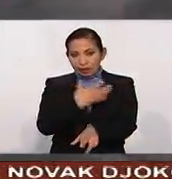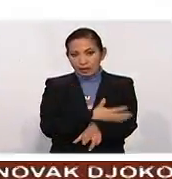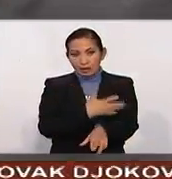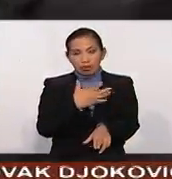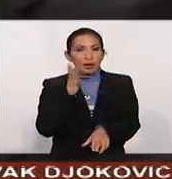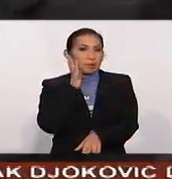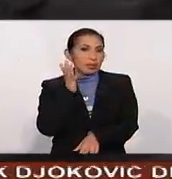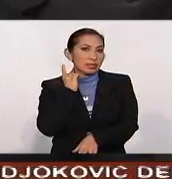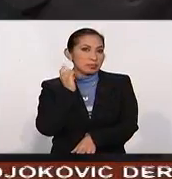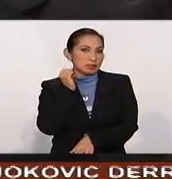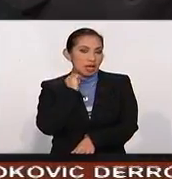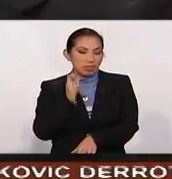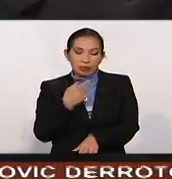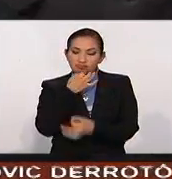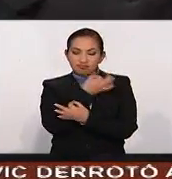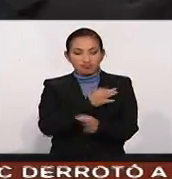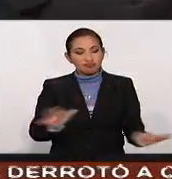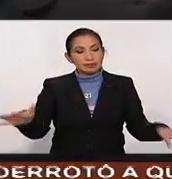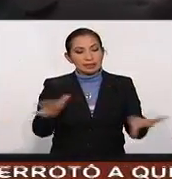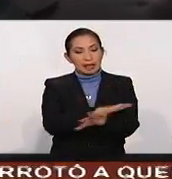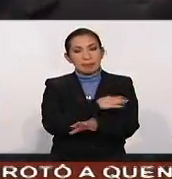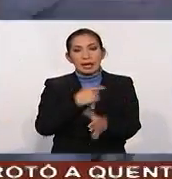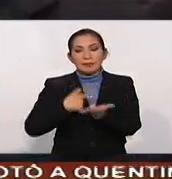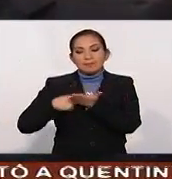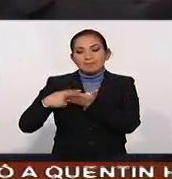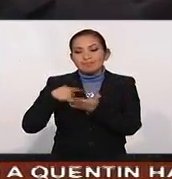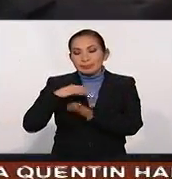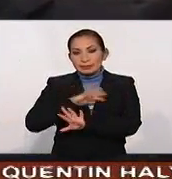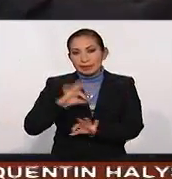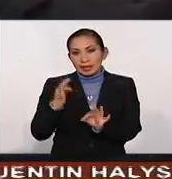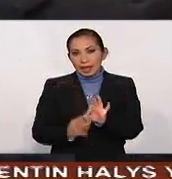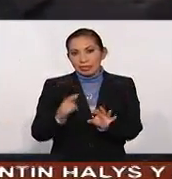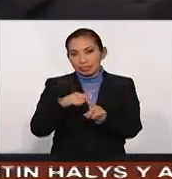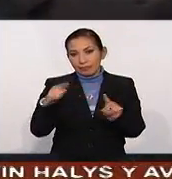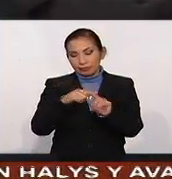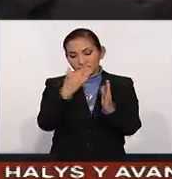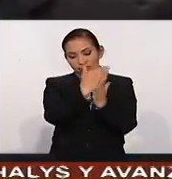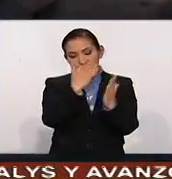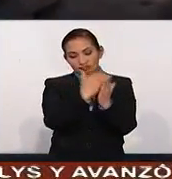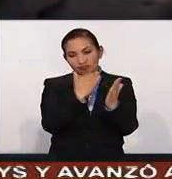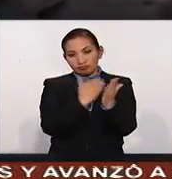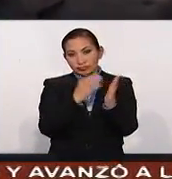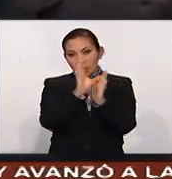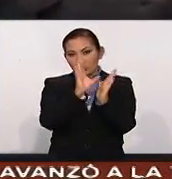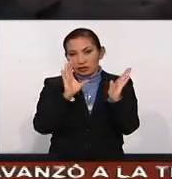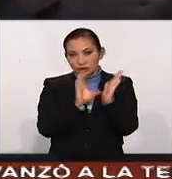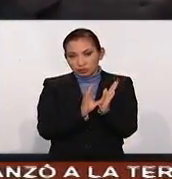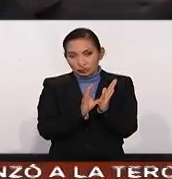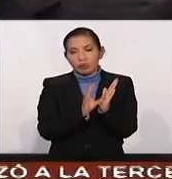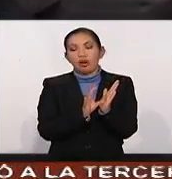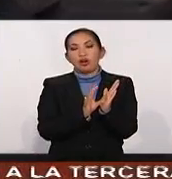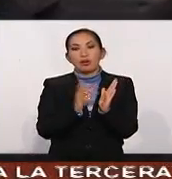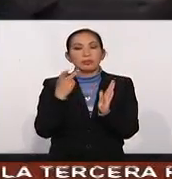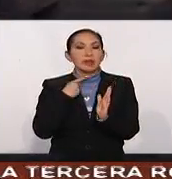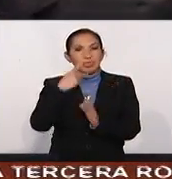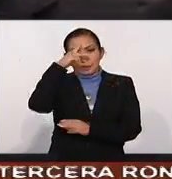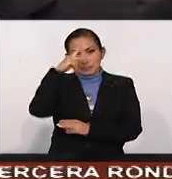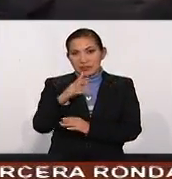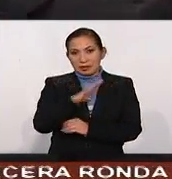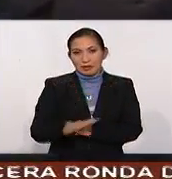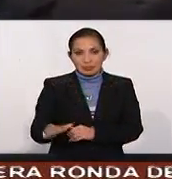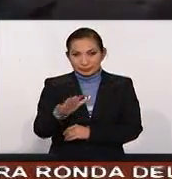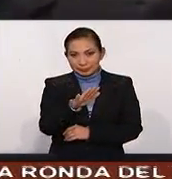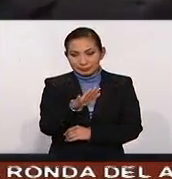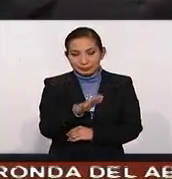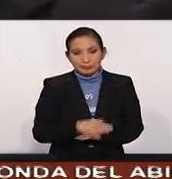Unión declara reformadas y derogadas diversas disposiciones de la Constitución Política de los Estados